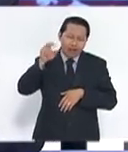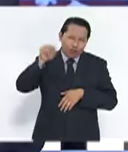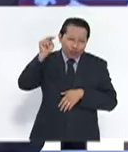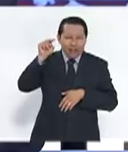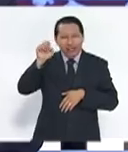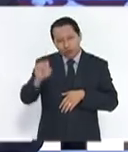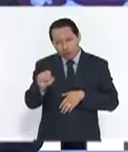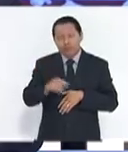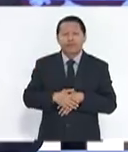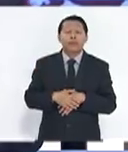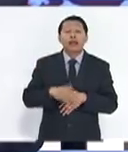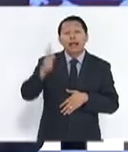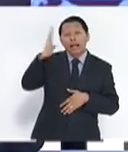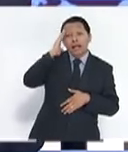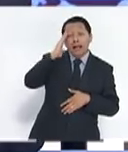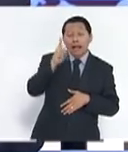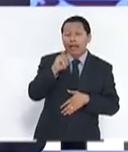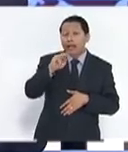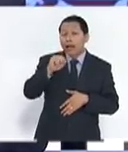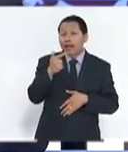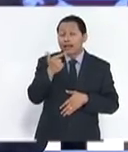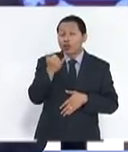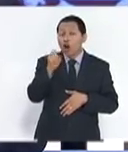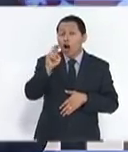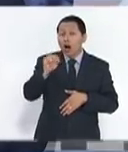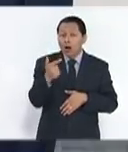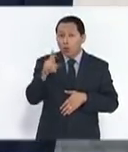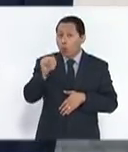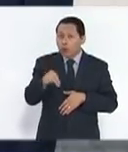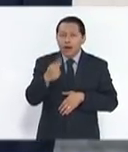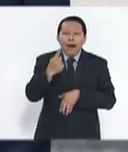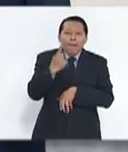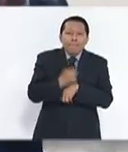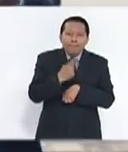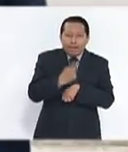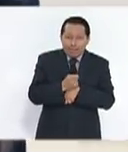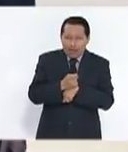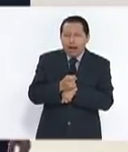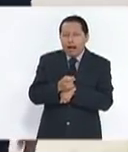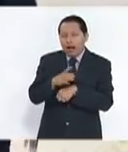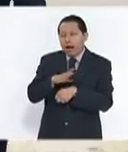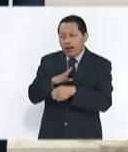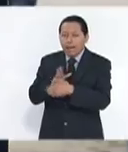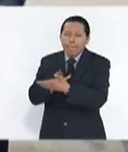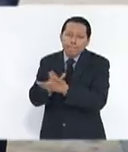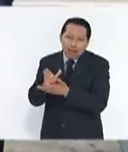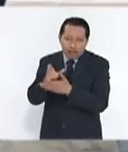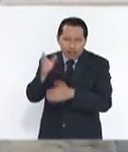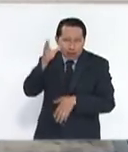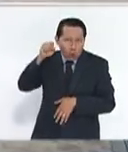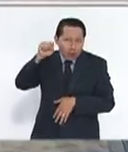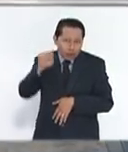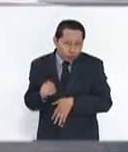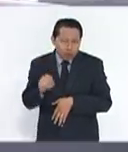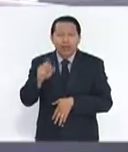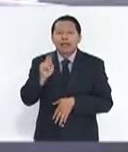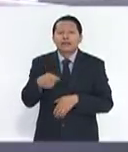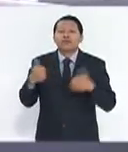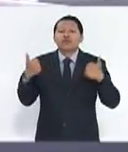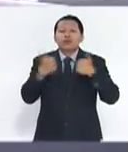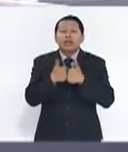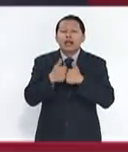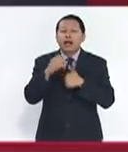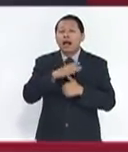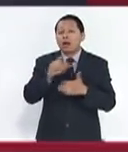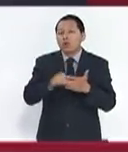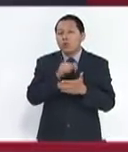Kim Jong-un es el primero en pisar territorio surcoreano. Esto se llevó a cabo en la frontera, en la